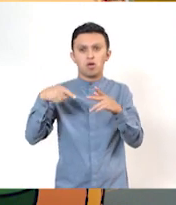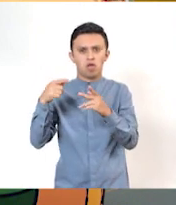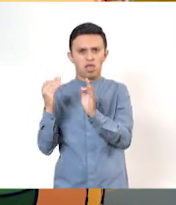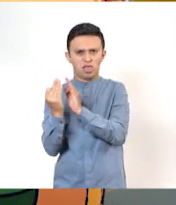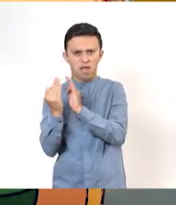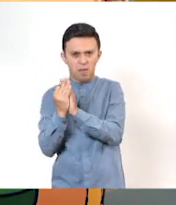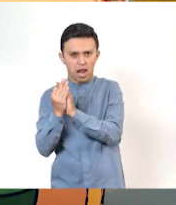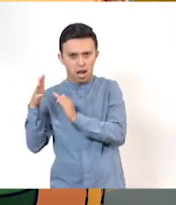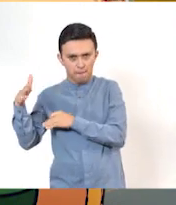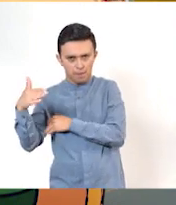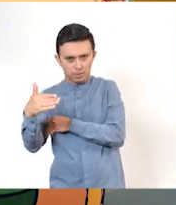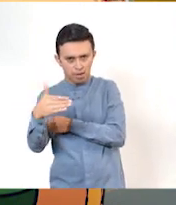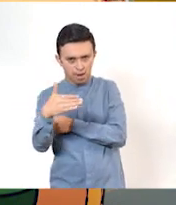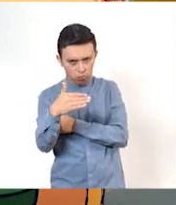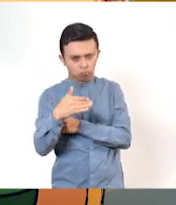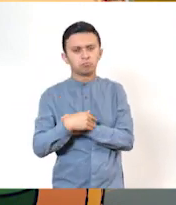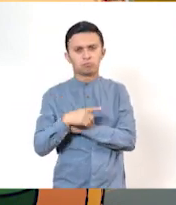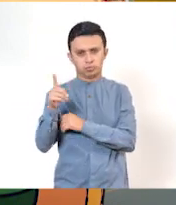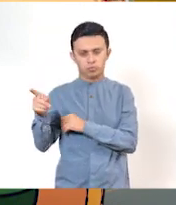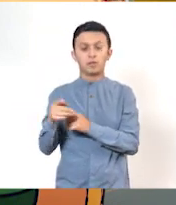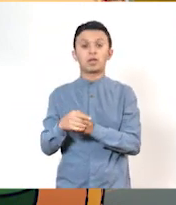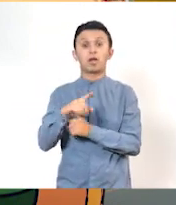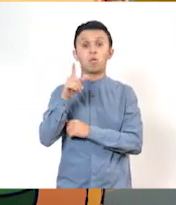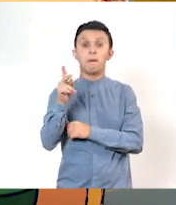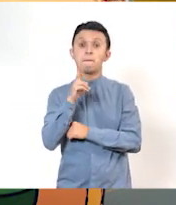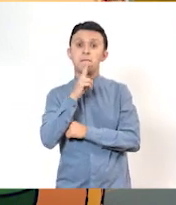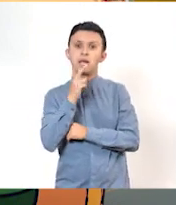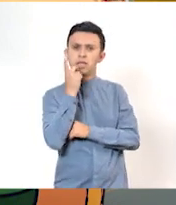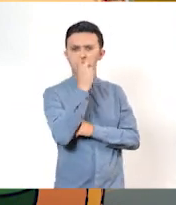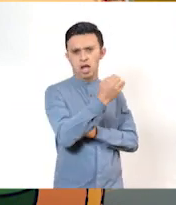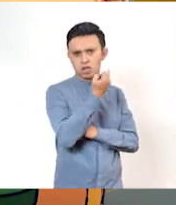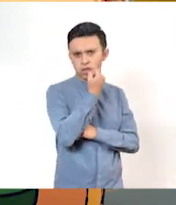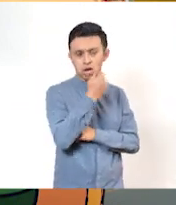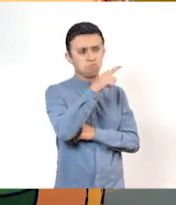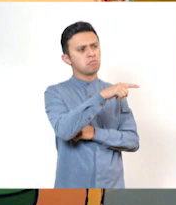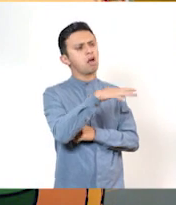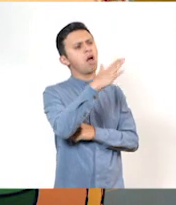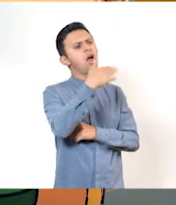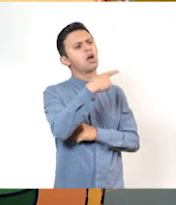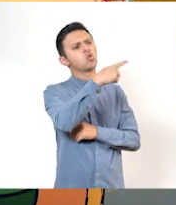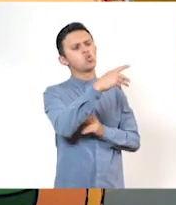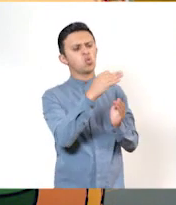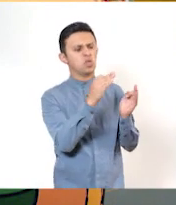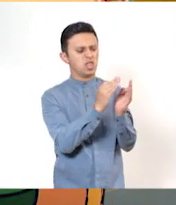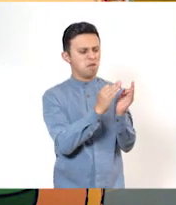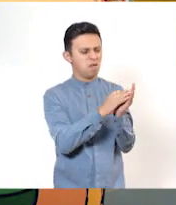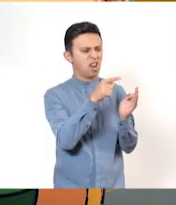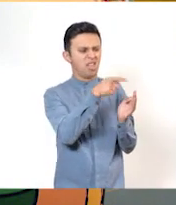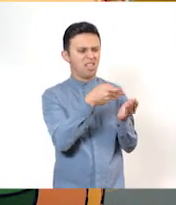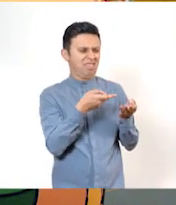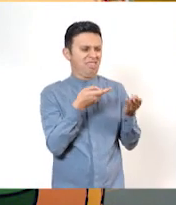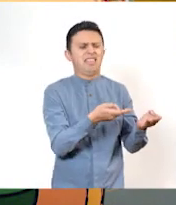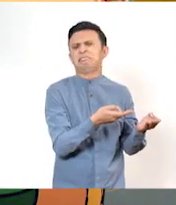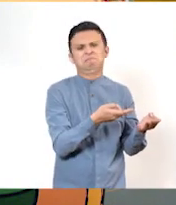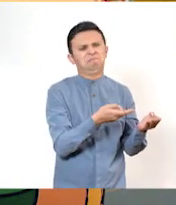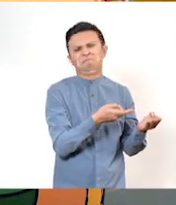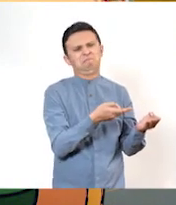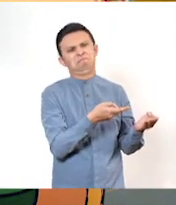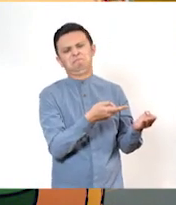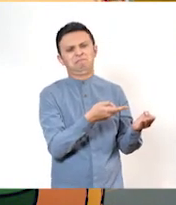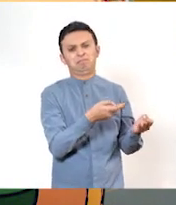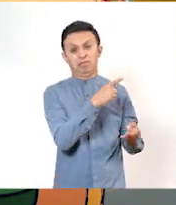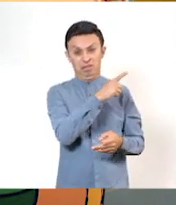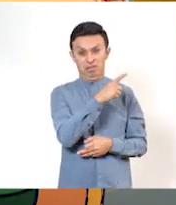La tichinda es un pescado. Un día Valentina le dijo a Itzel: "Ay, Itzel, la verdad es que tu tamal de tichinda no se me antoja para